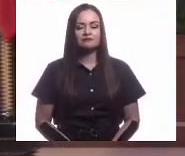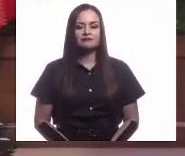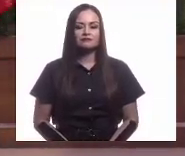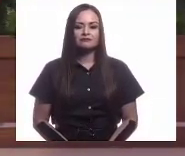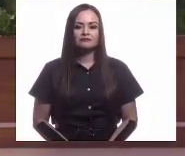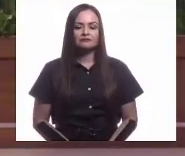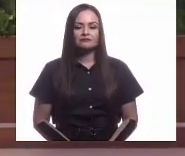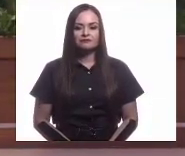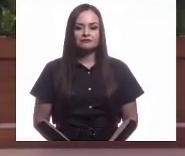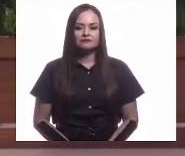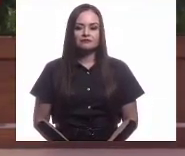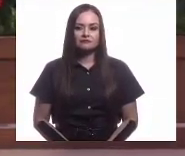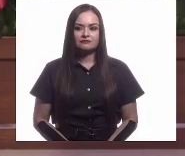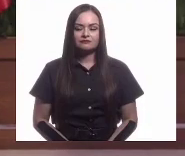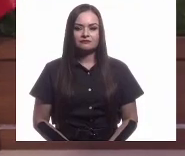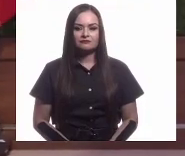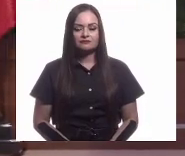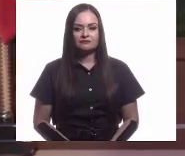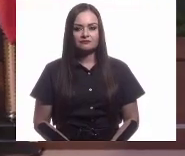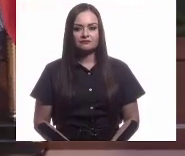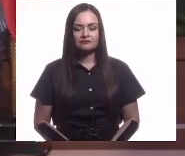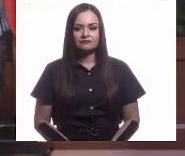Gracias.